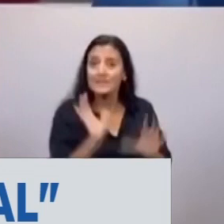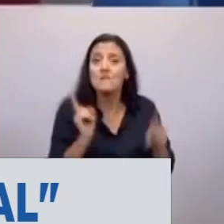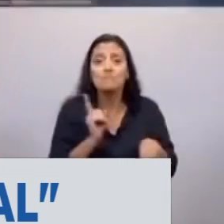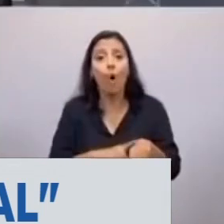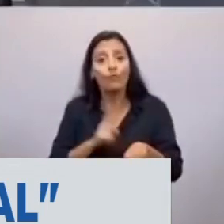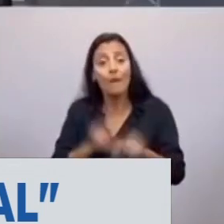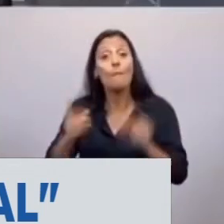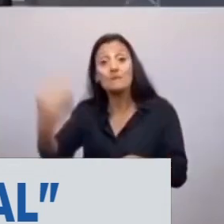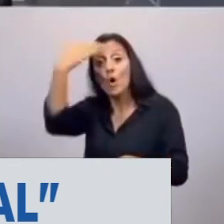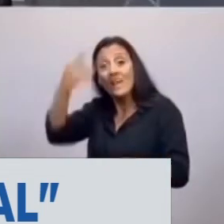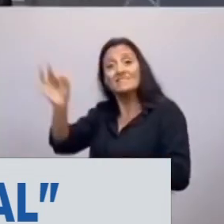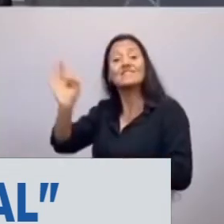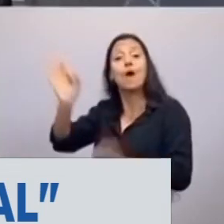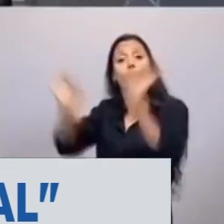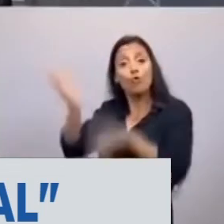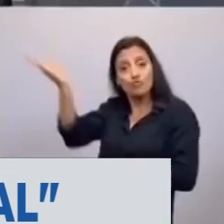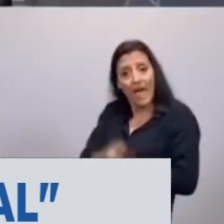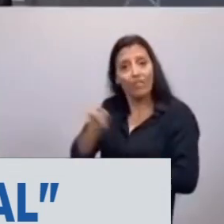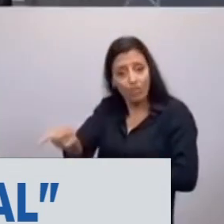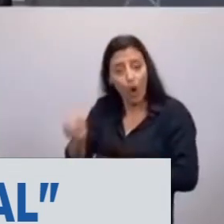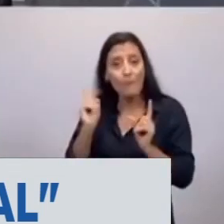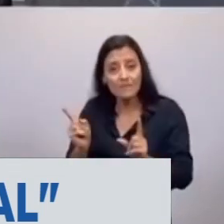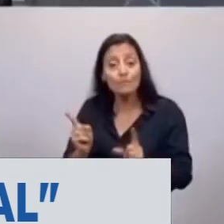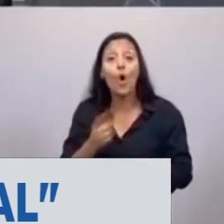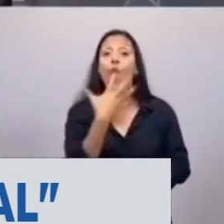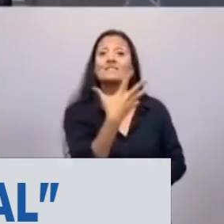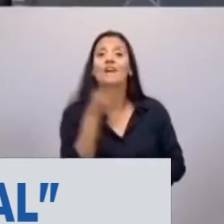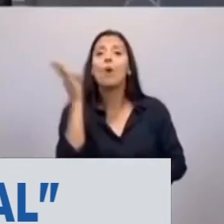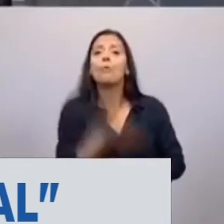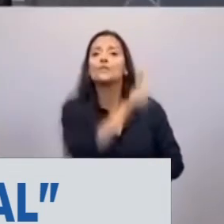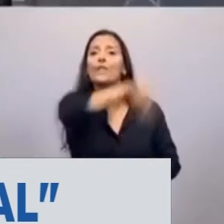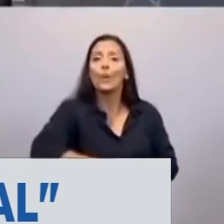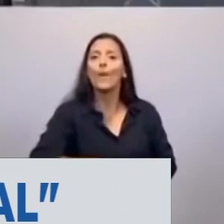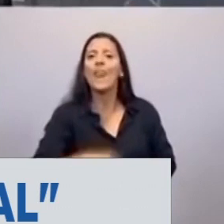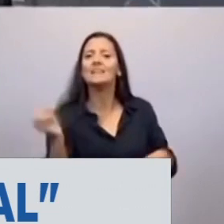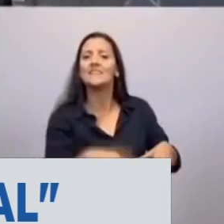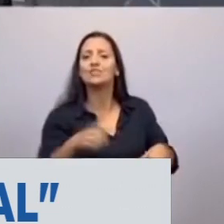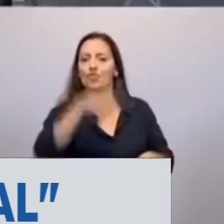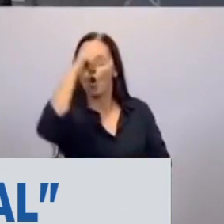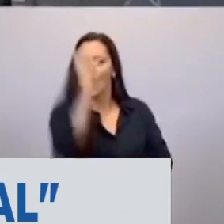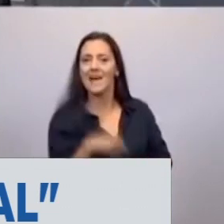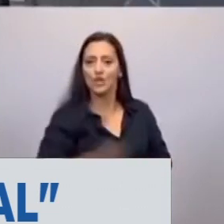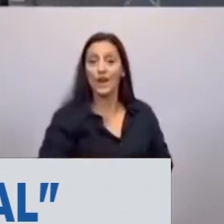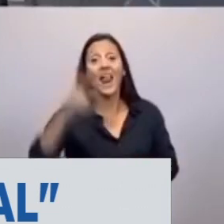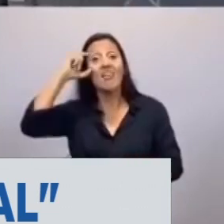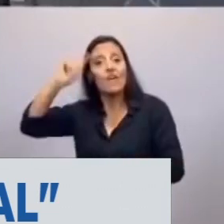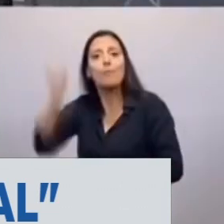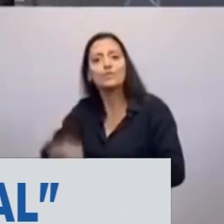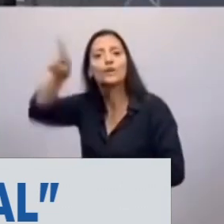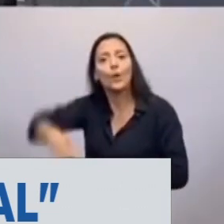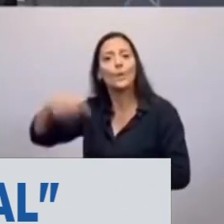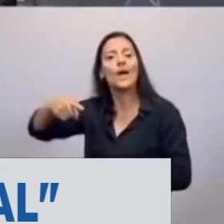de esos 15 puntos de déficit fiscal, 5 corresponden al Tesoro Nacional y 10 al Banco